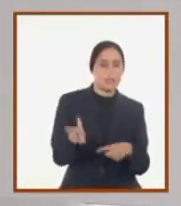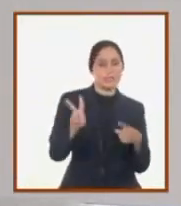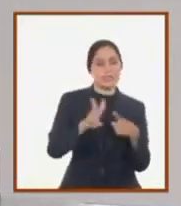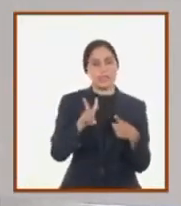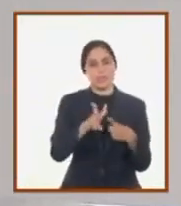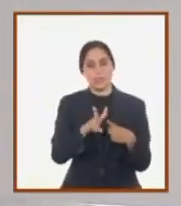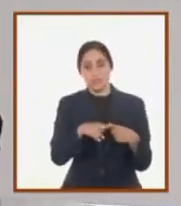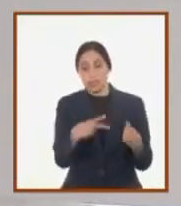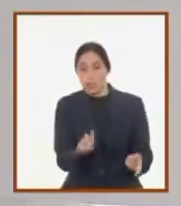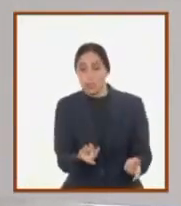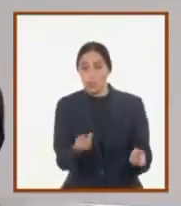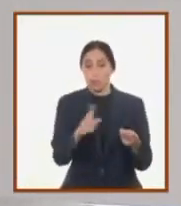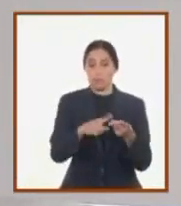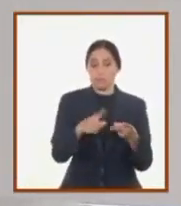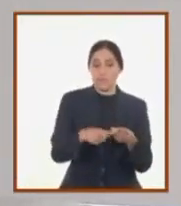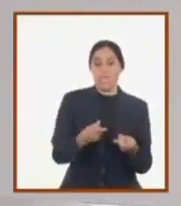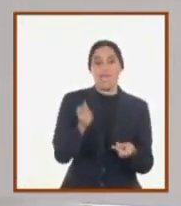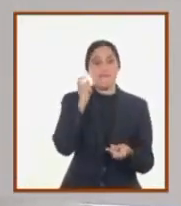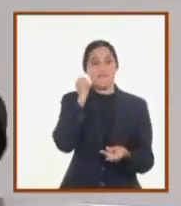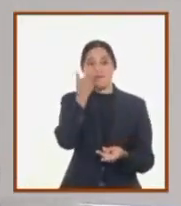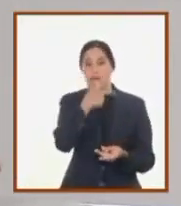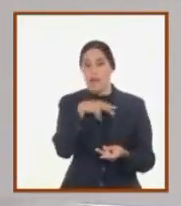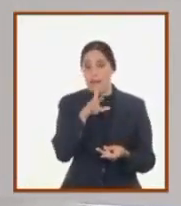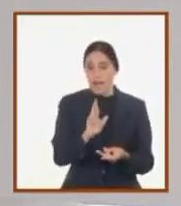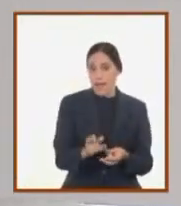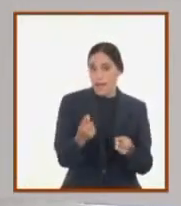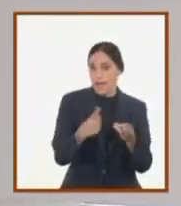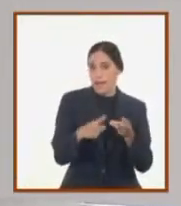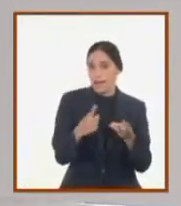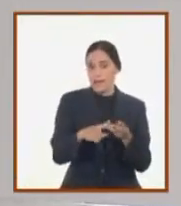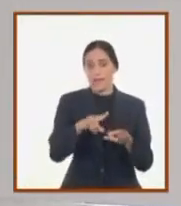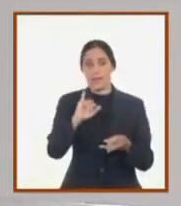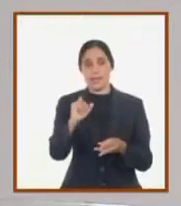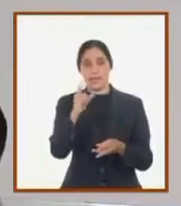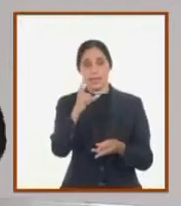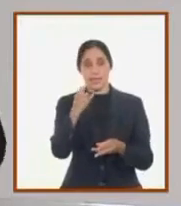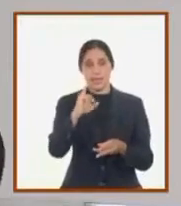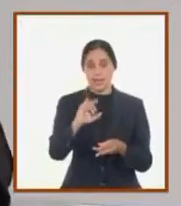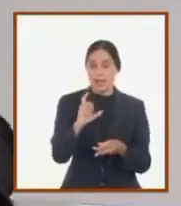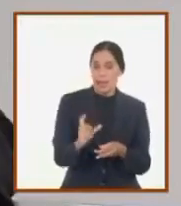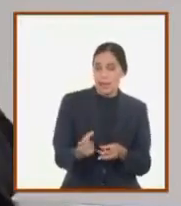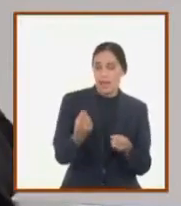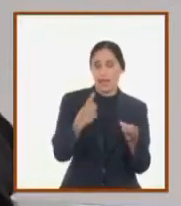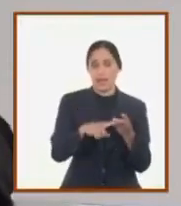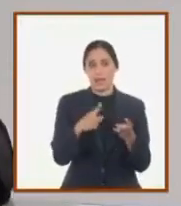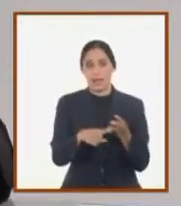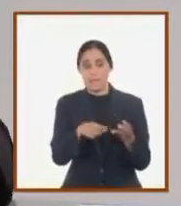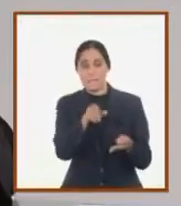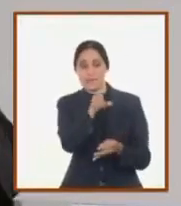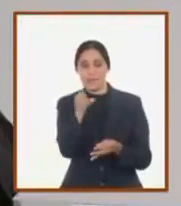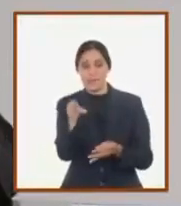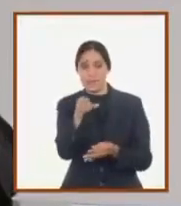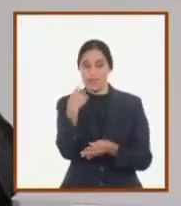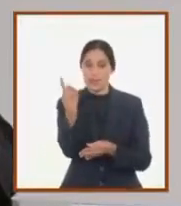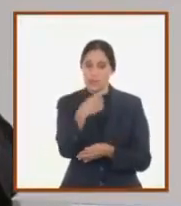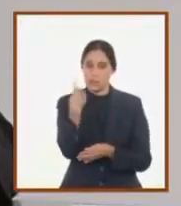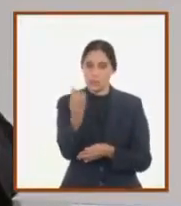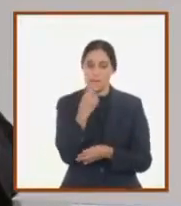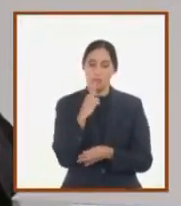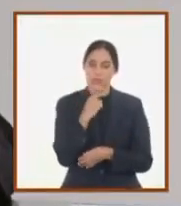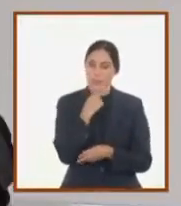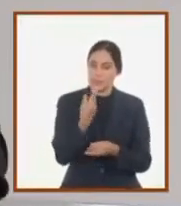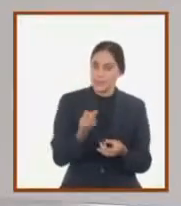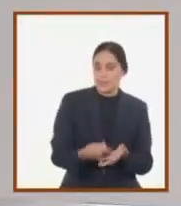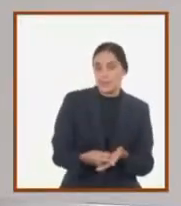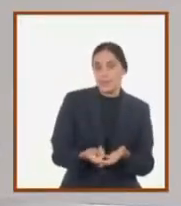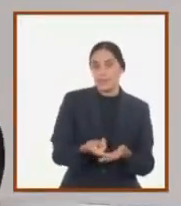las fuerzas armad Revolucionaria del icai de la cinemateca educativa también de la biblioteca nacional José Martín del archivo del